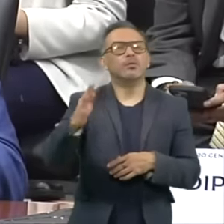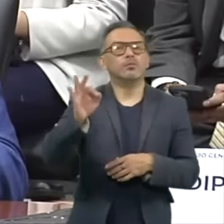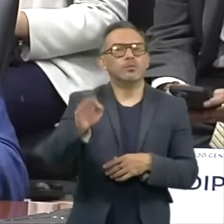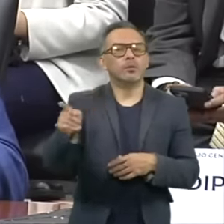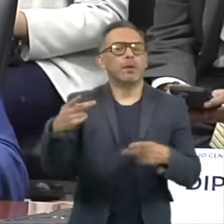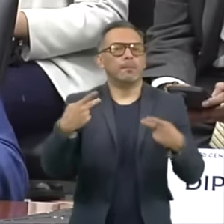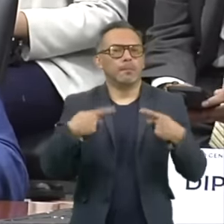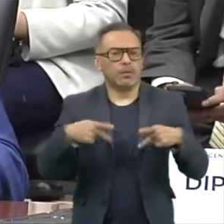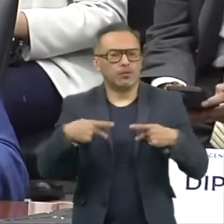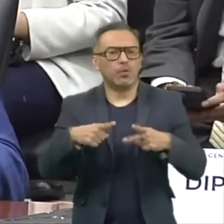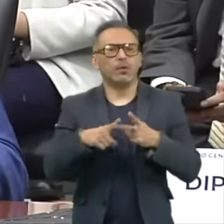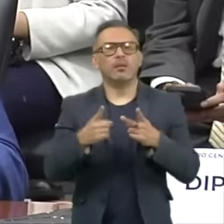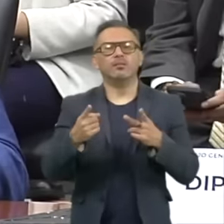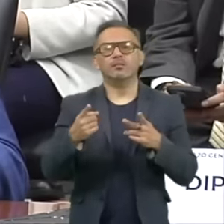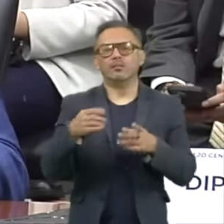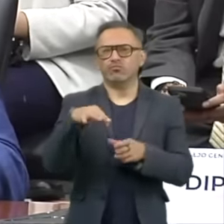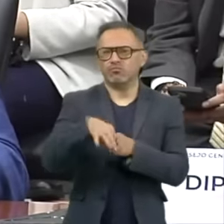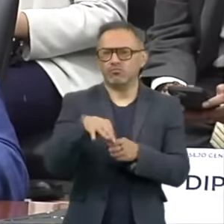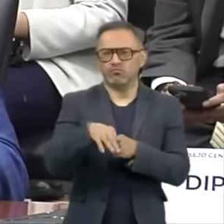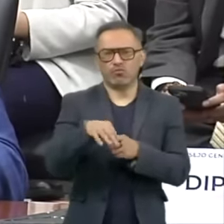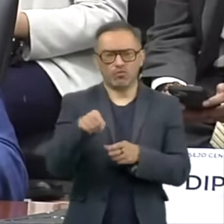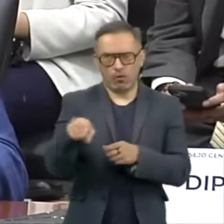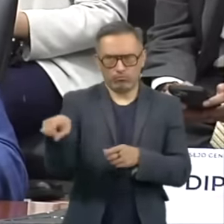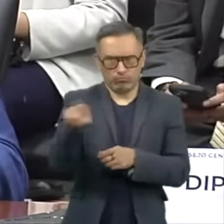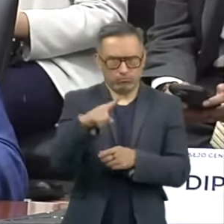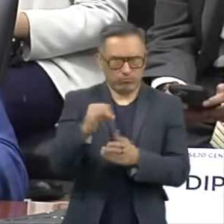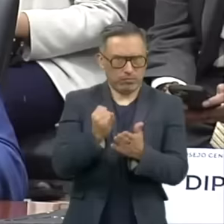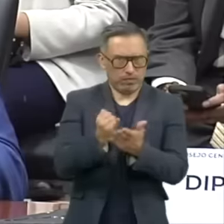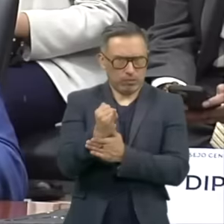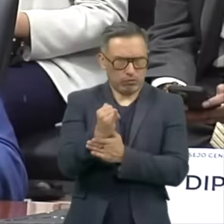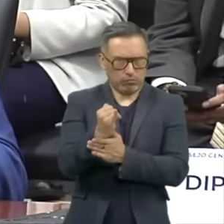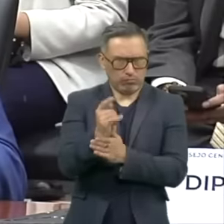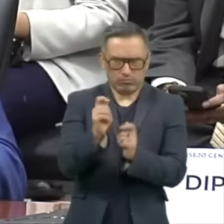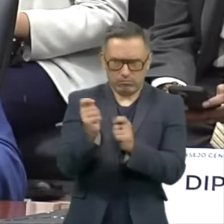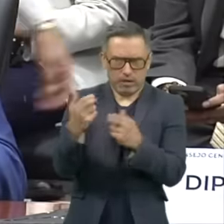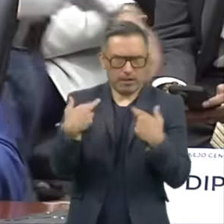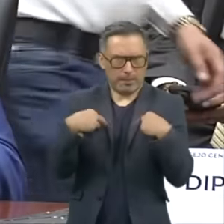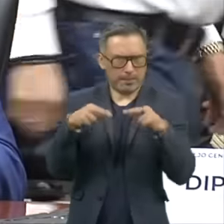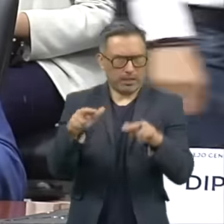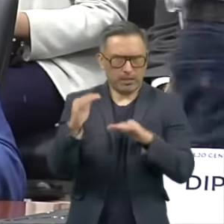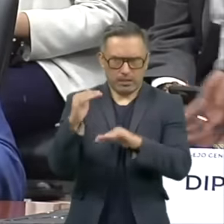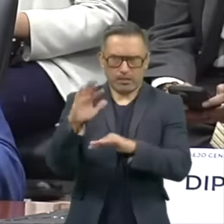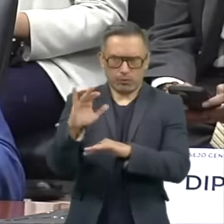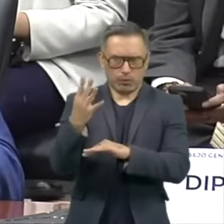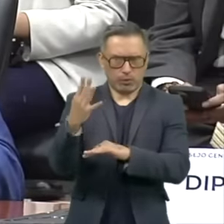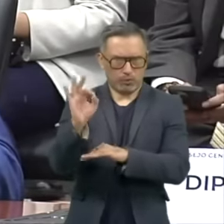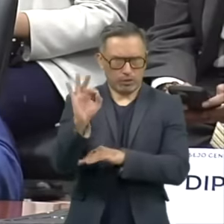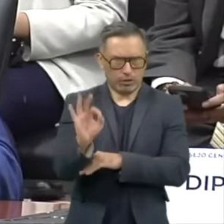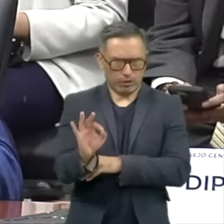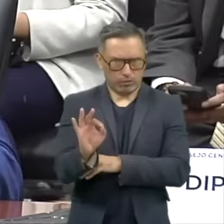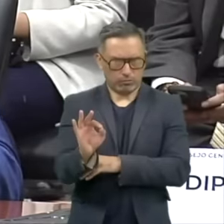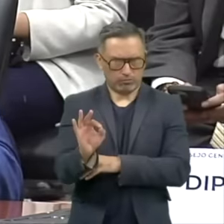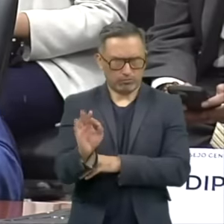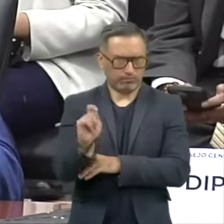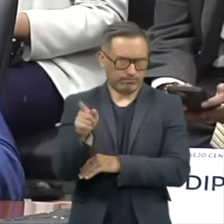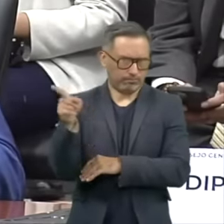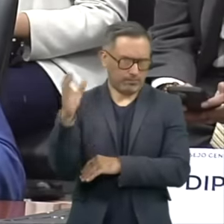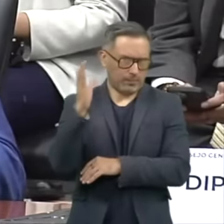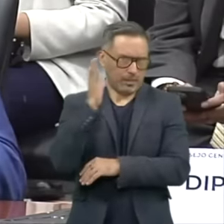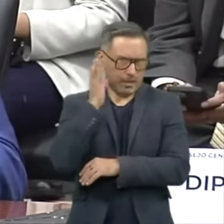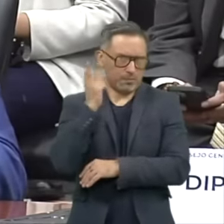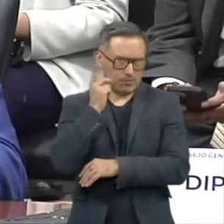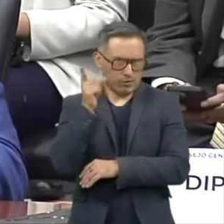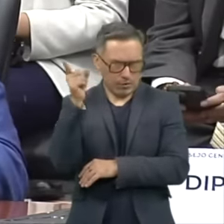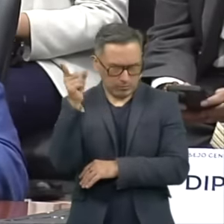electorado, los votantes decidieron que debería de representar, en este caso, en el Poder Legislativo. Y